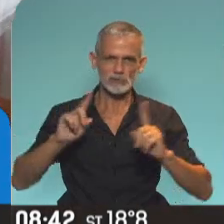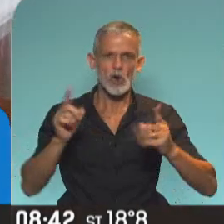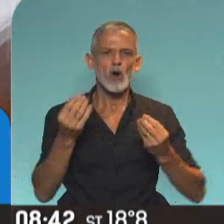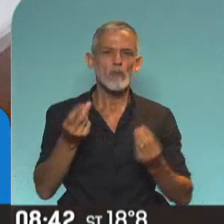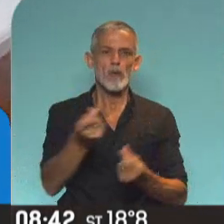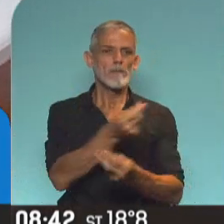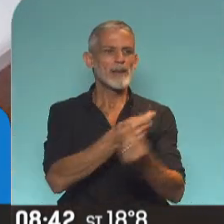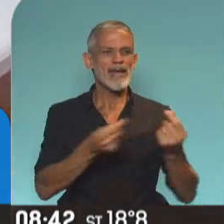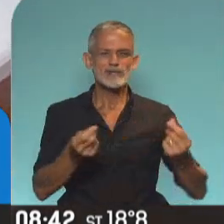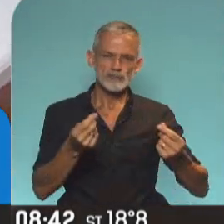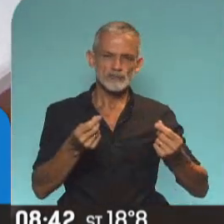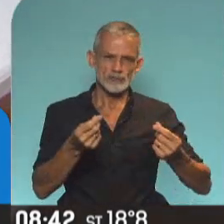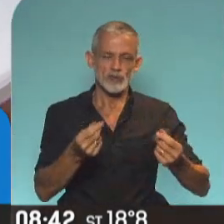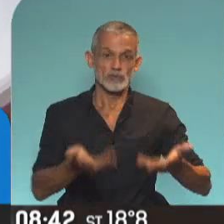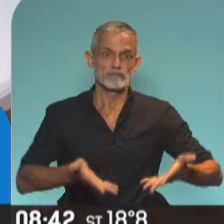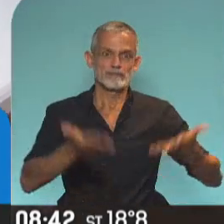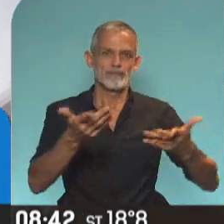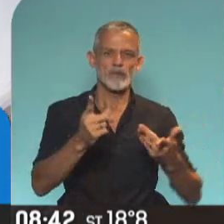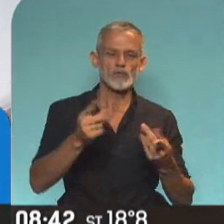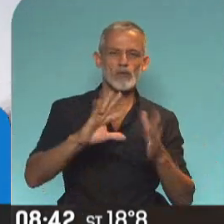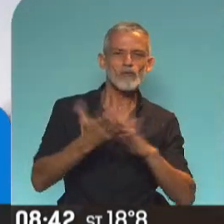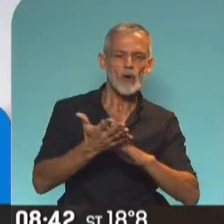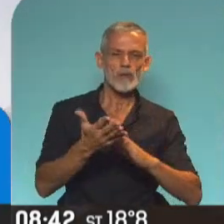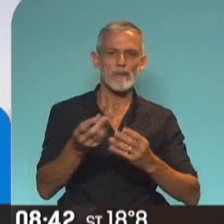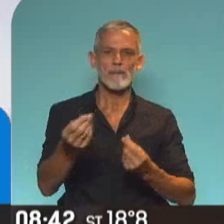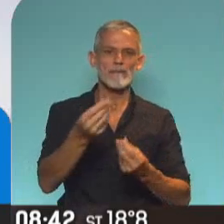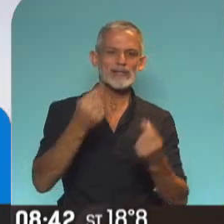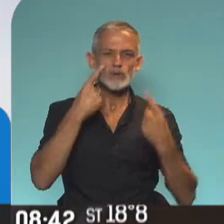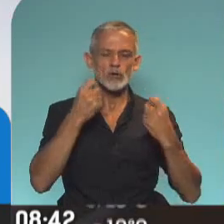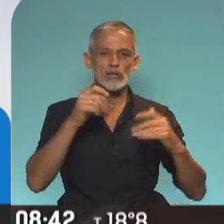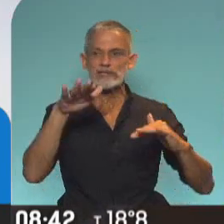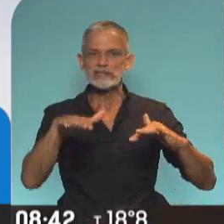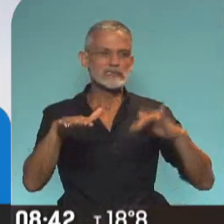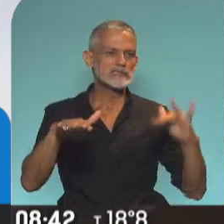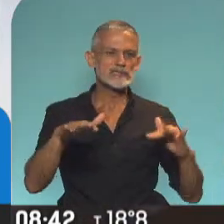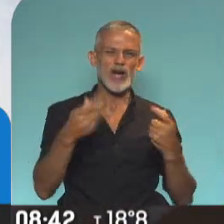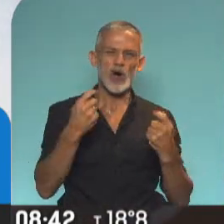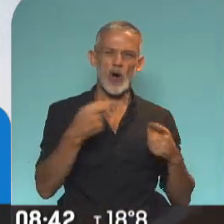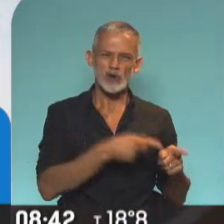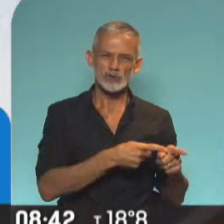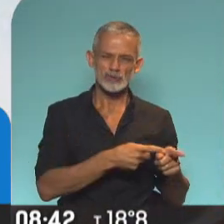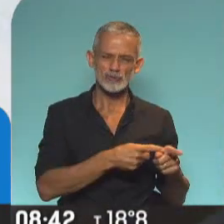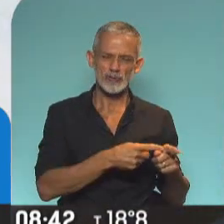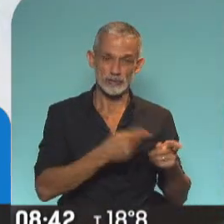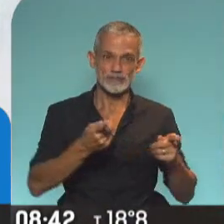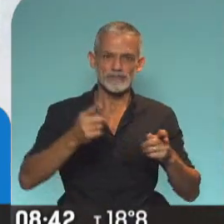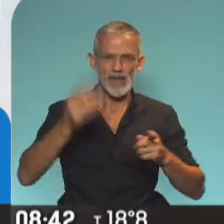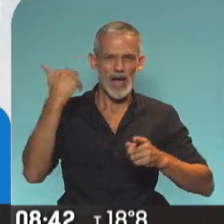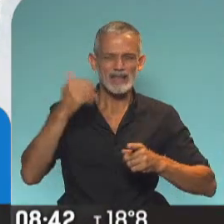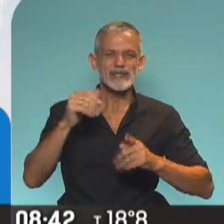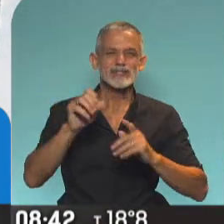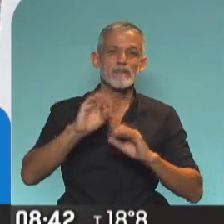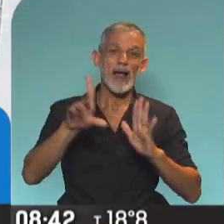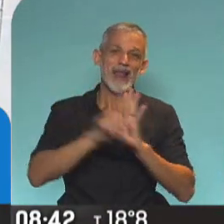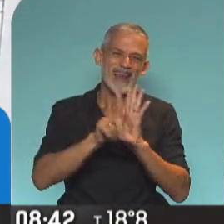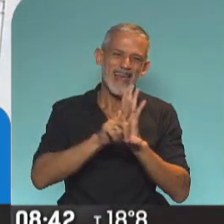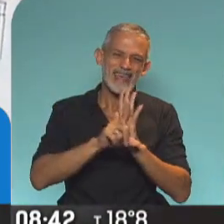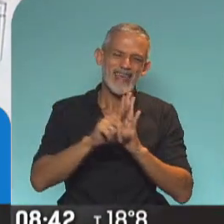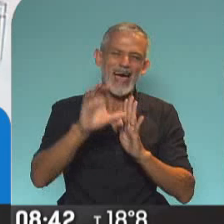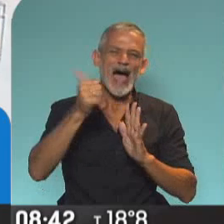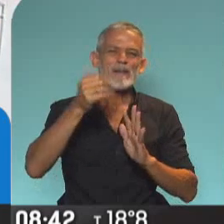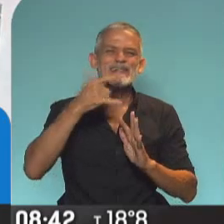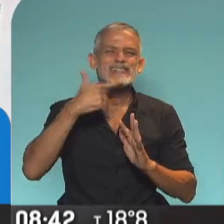establece el presupuesto. Exactamente. Y lo hace porque lo puede hacer. ¿Por qué lo puede hacer? Porque en épocas de vacas flacas, cuando el macrismo ponía